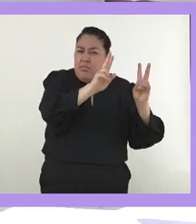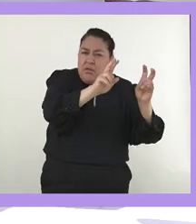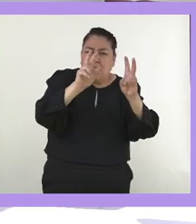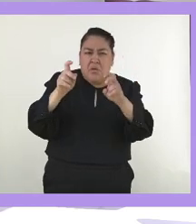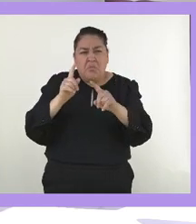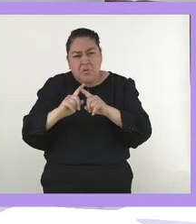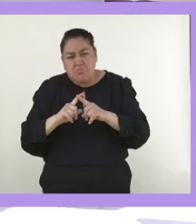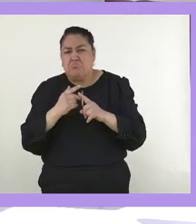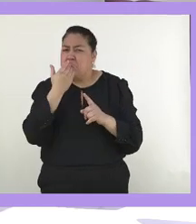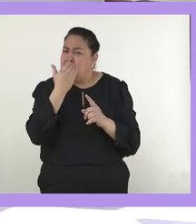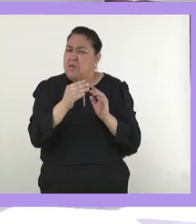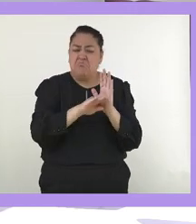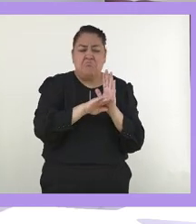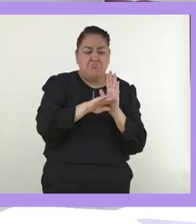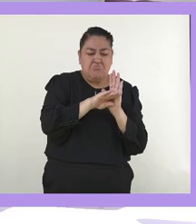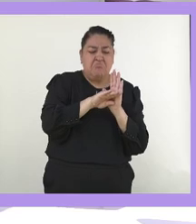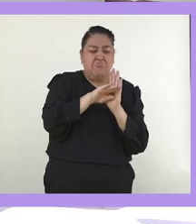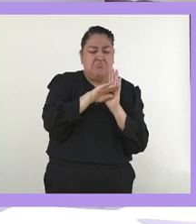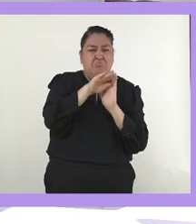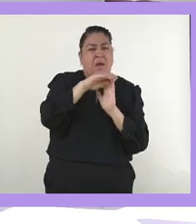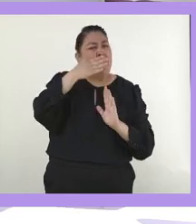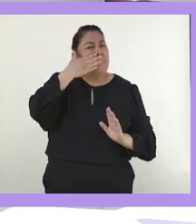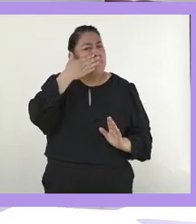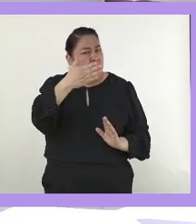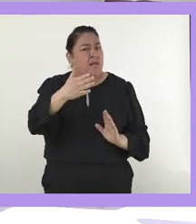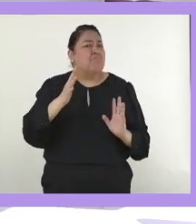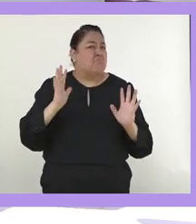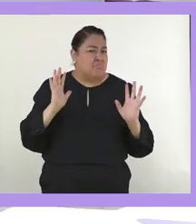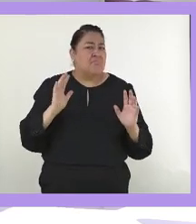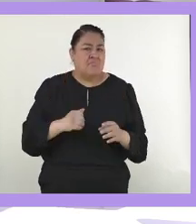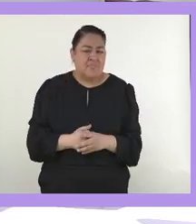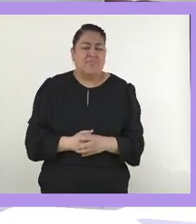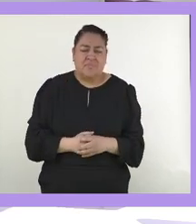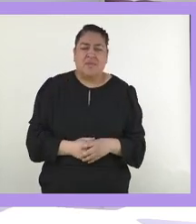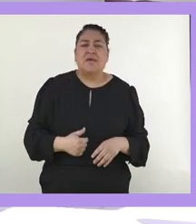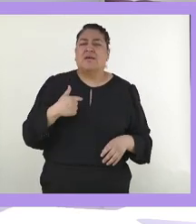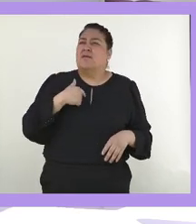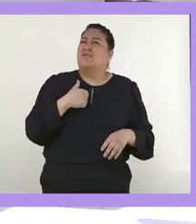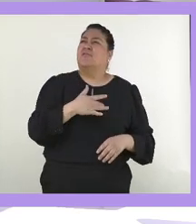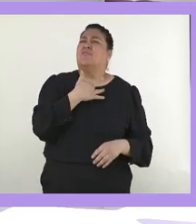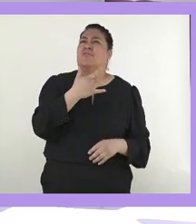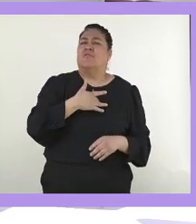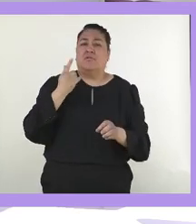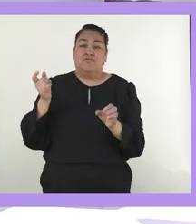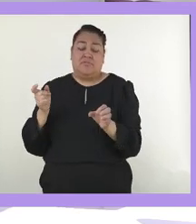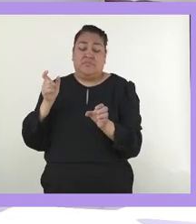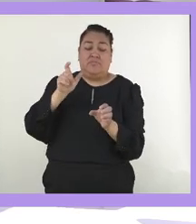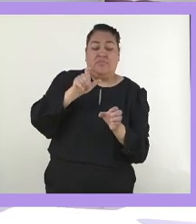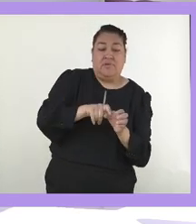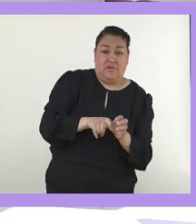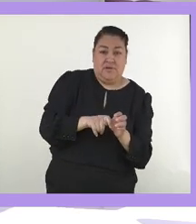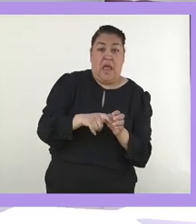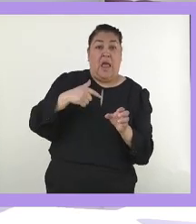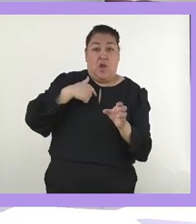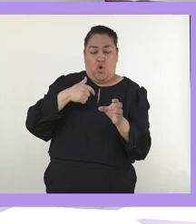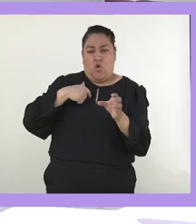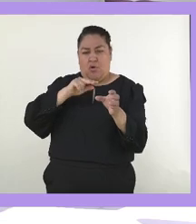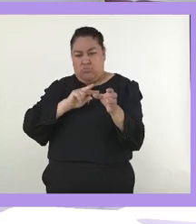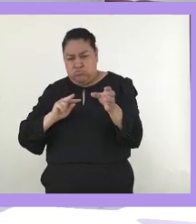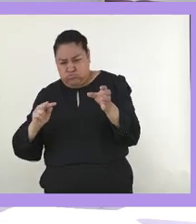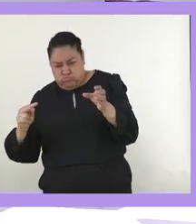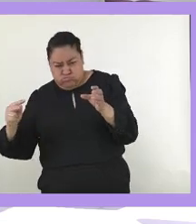vamos este hacia el frente desde que entro yo hice un análisis